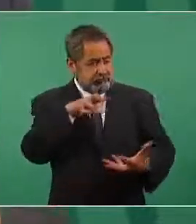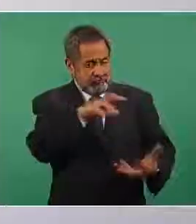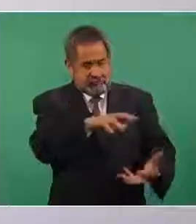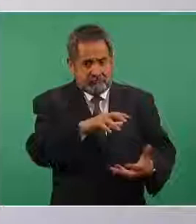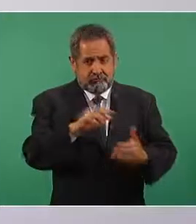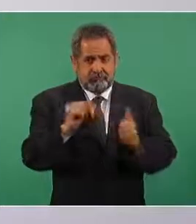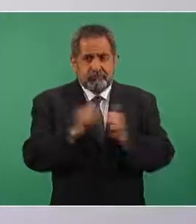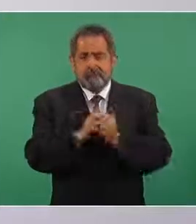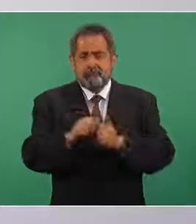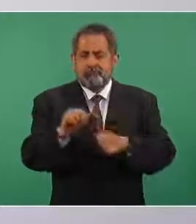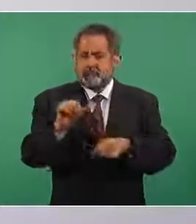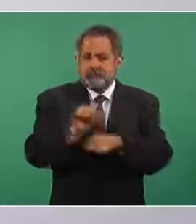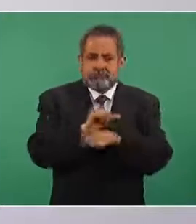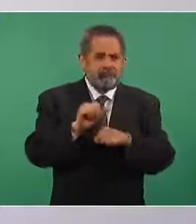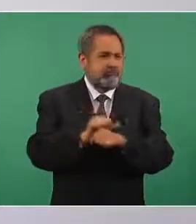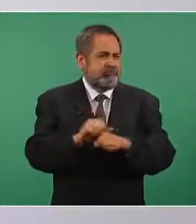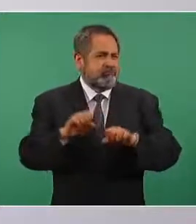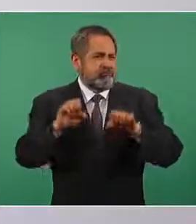carros con